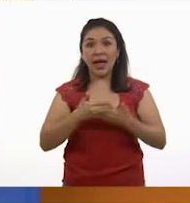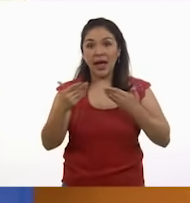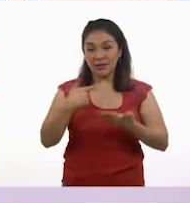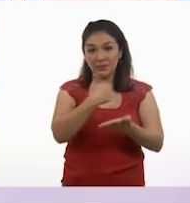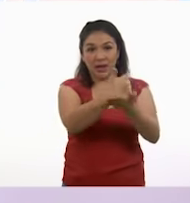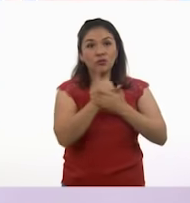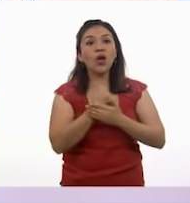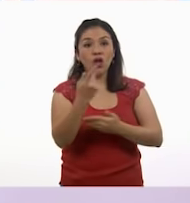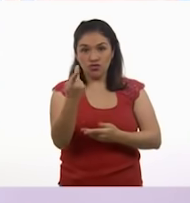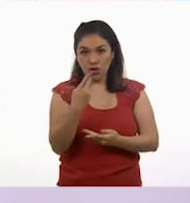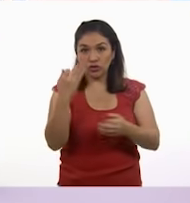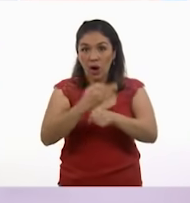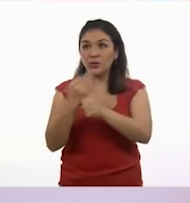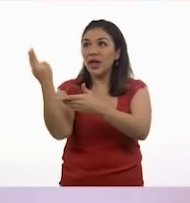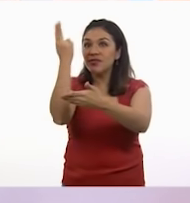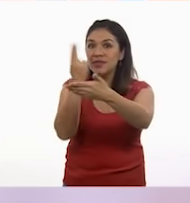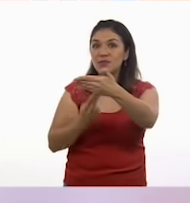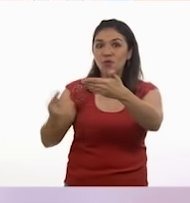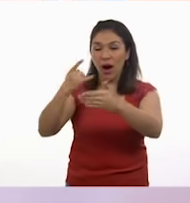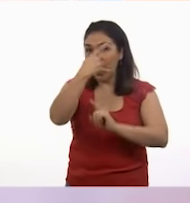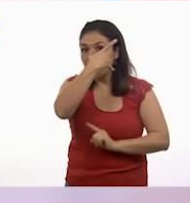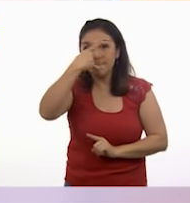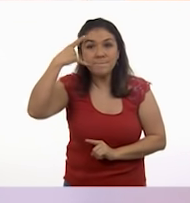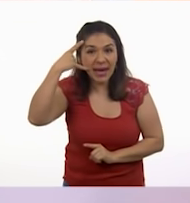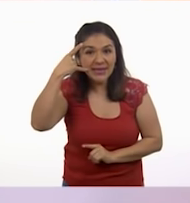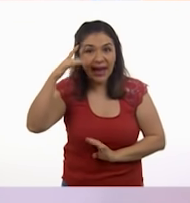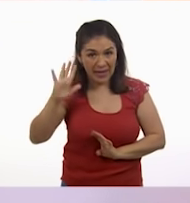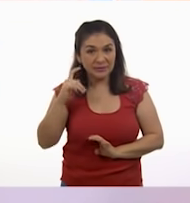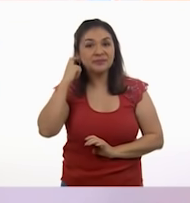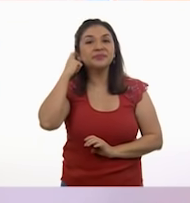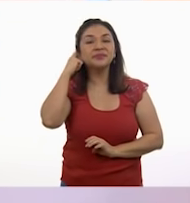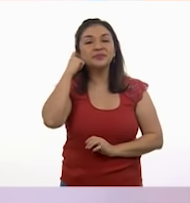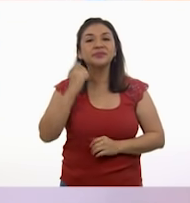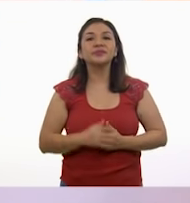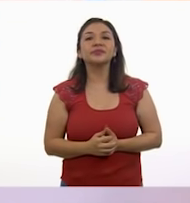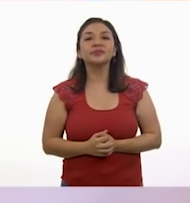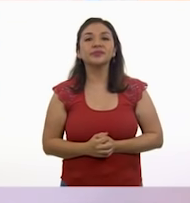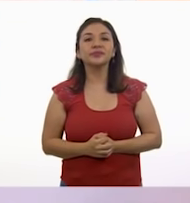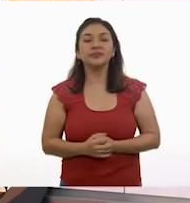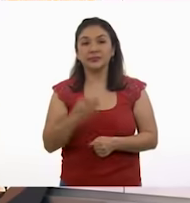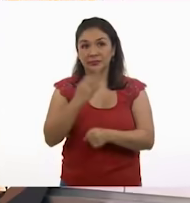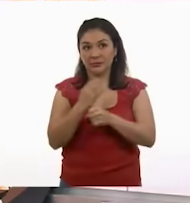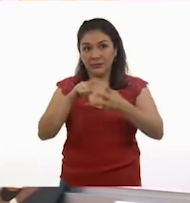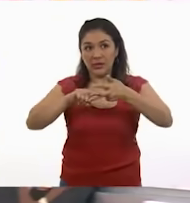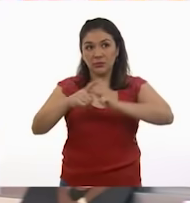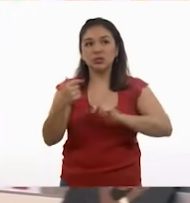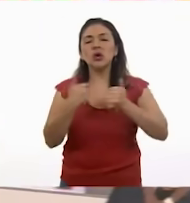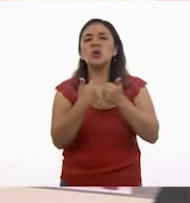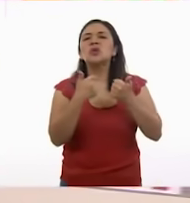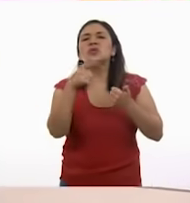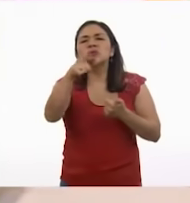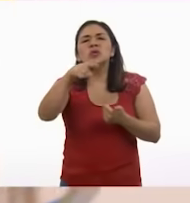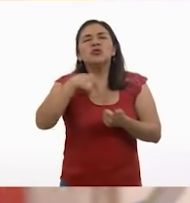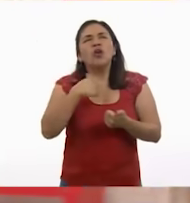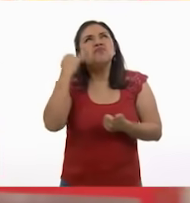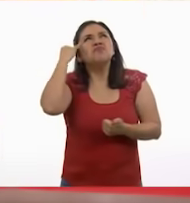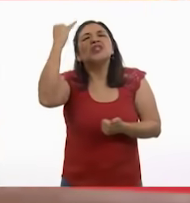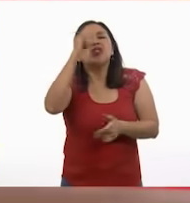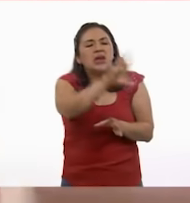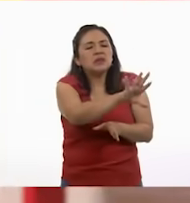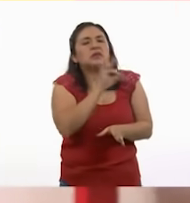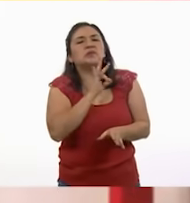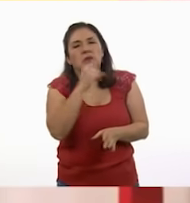deveras a dibujar una máscara bidimensional además como sabor a tener algún alguna idea para que podamos